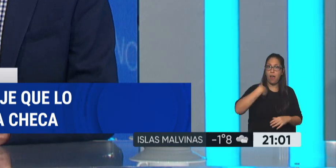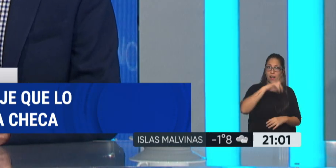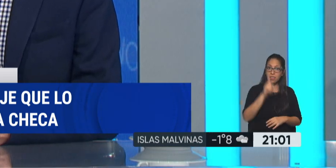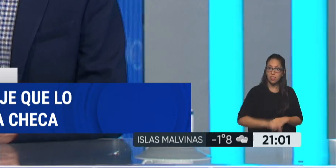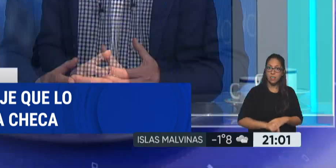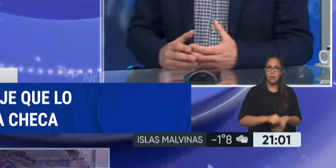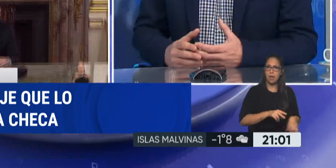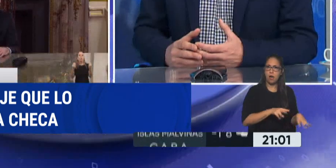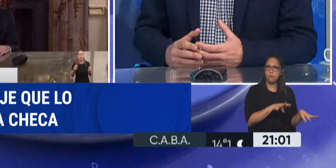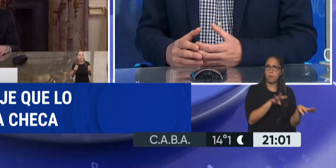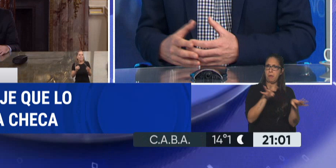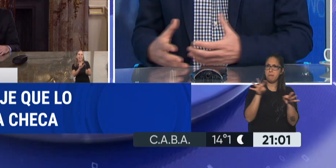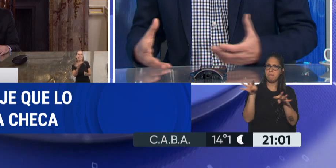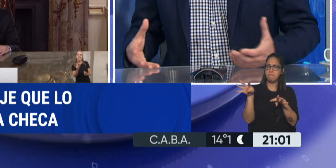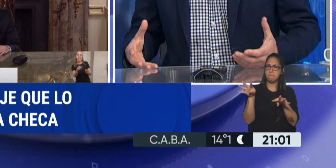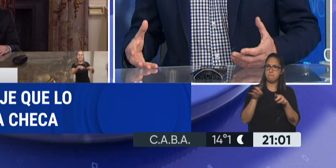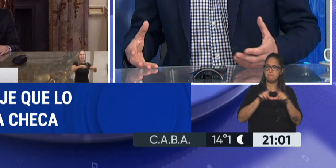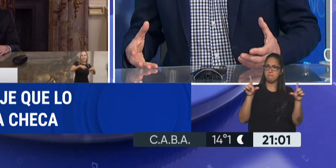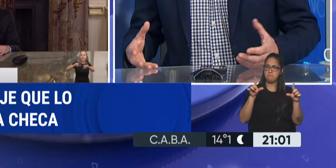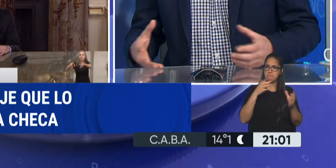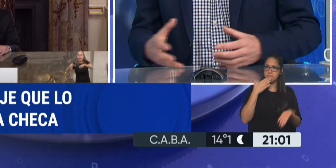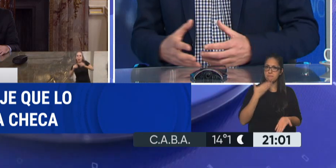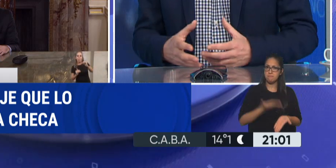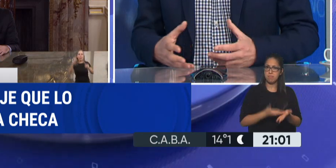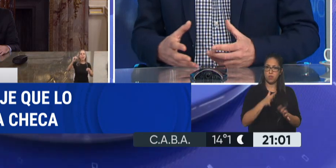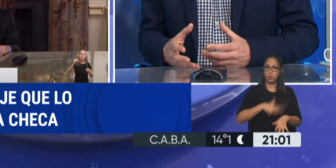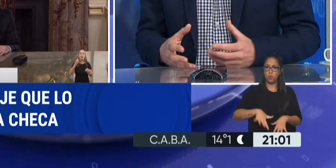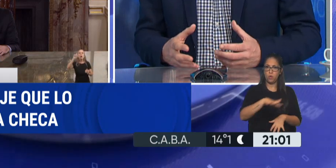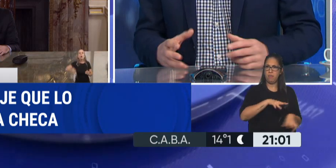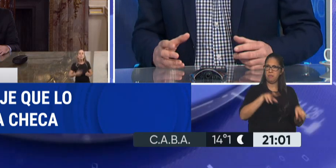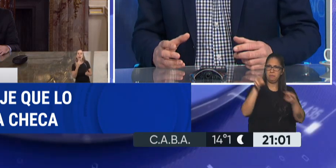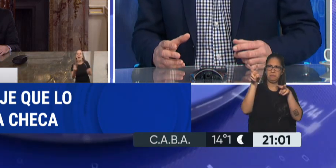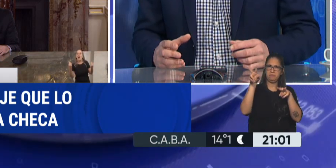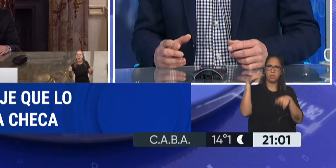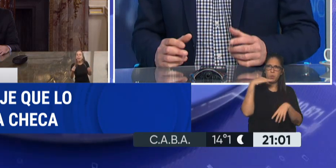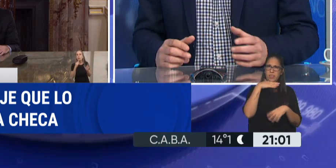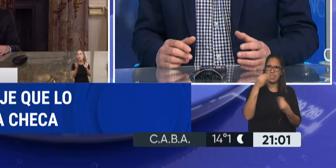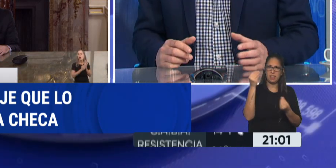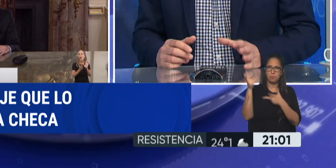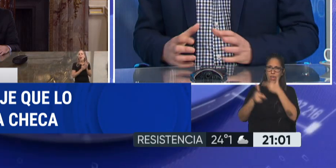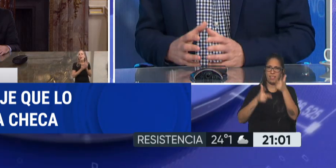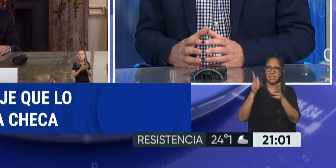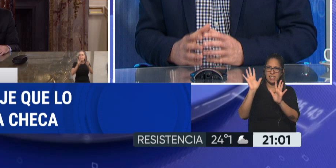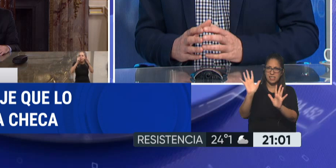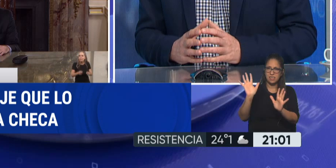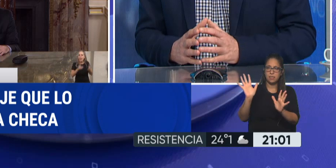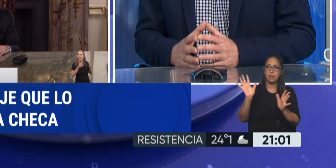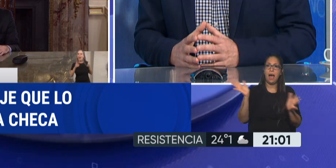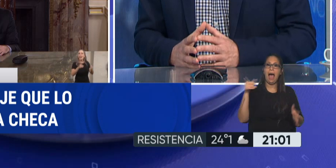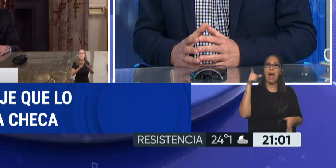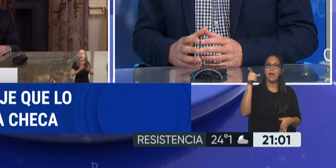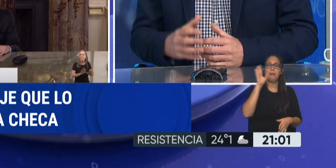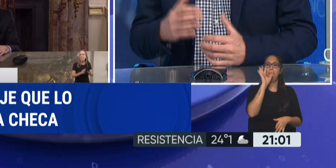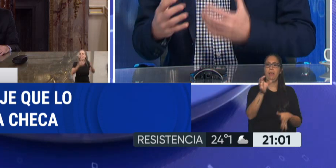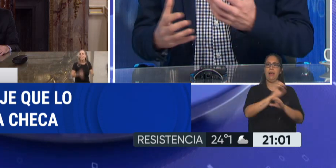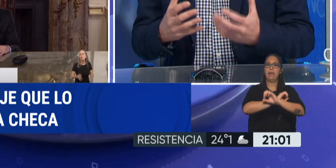con perplejidad. Incluso muchos de los ciudadanos no entienden bien esta lógica. Yo creo que ahí lo que está diciendo